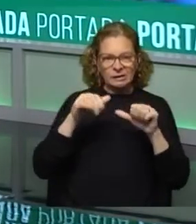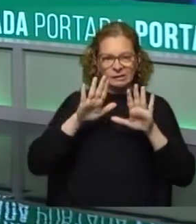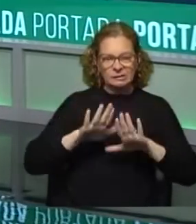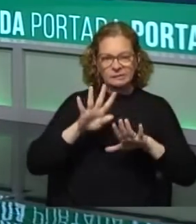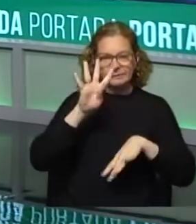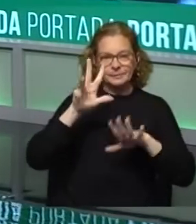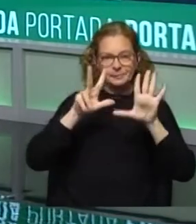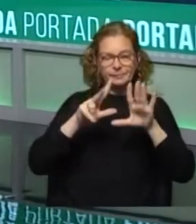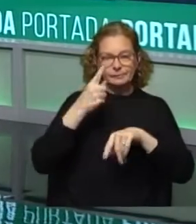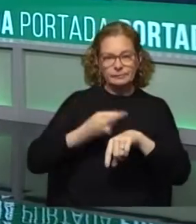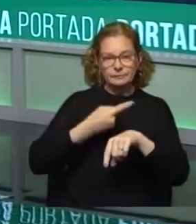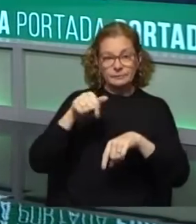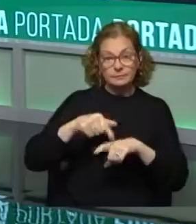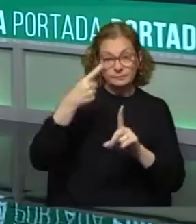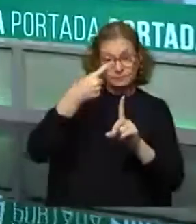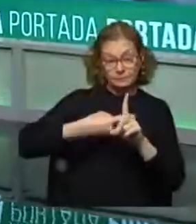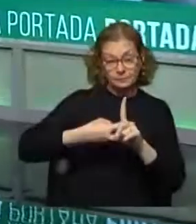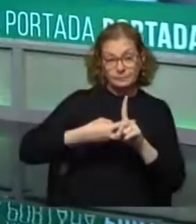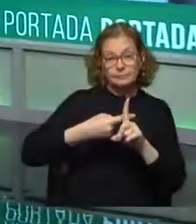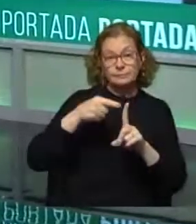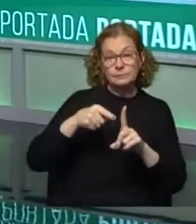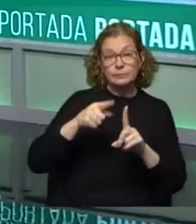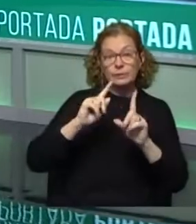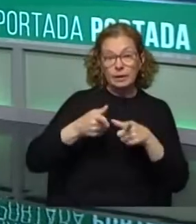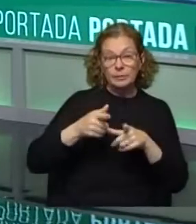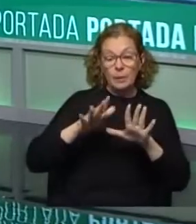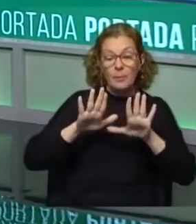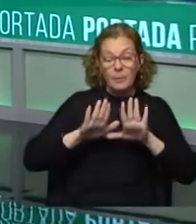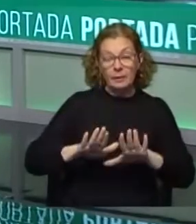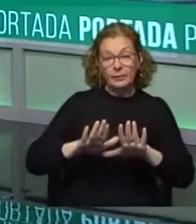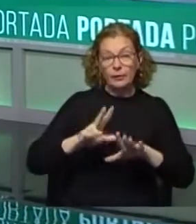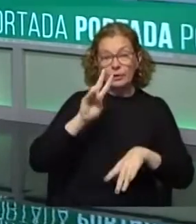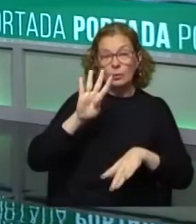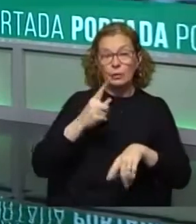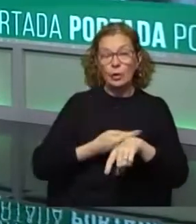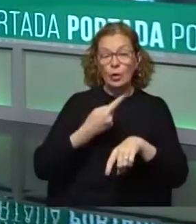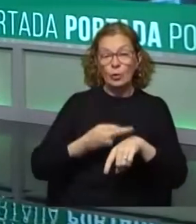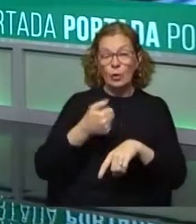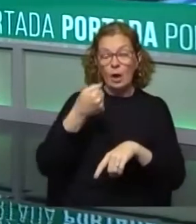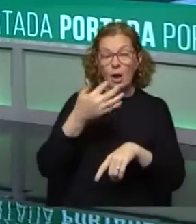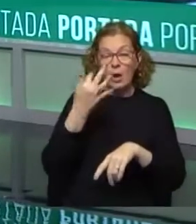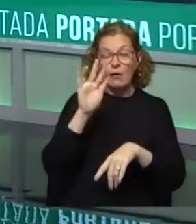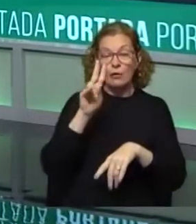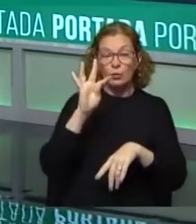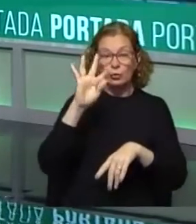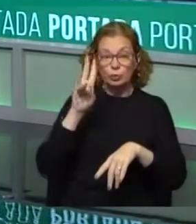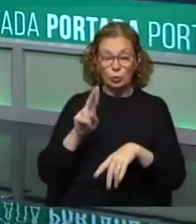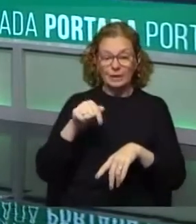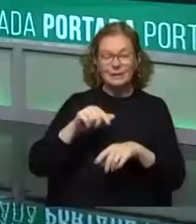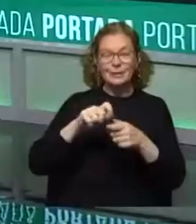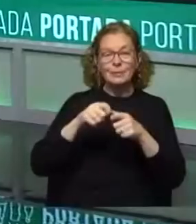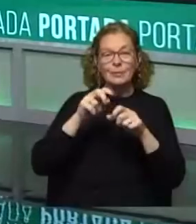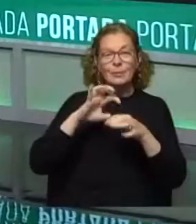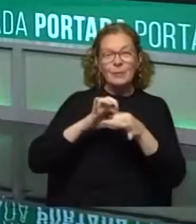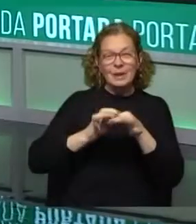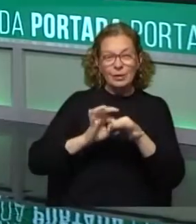paro de 48 horas este mes y aparte hoy transcurre una paralización de 24 horas en a futuro este miércoles en paralelo